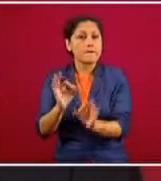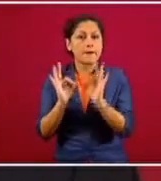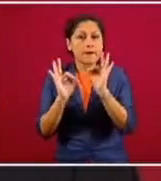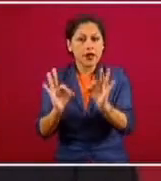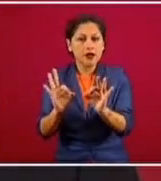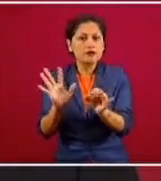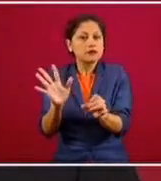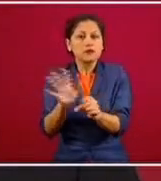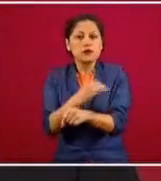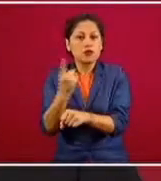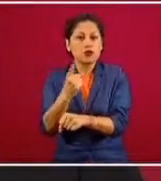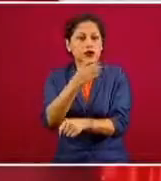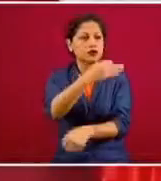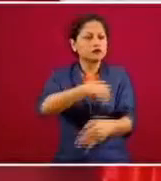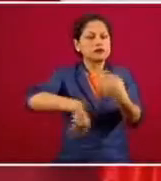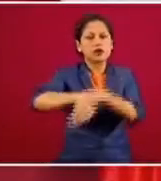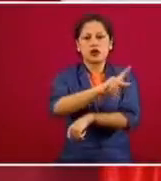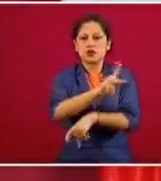a demostrar